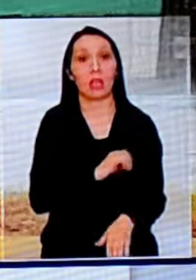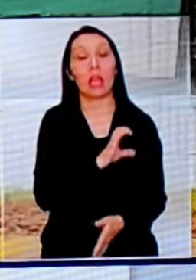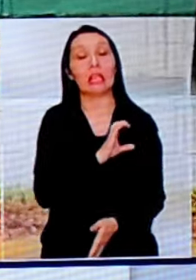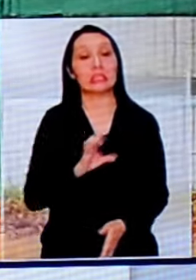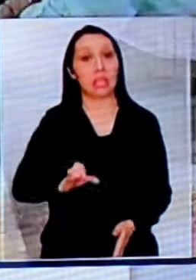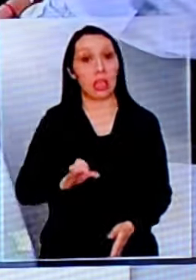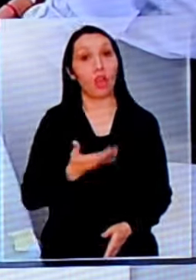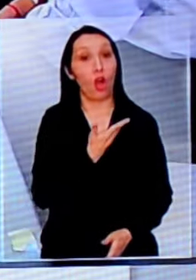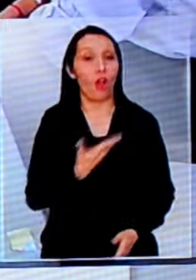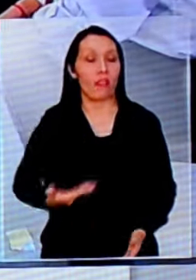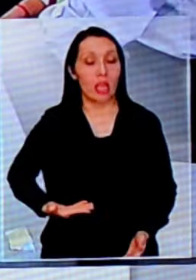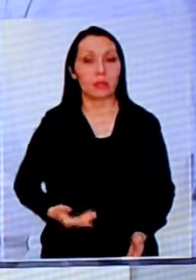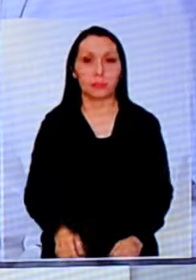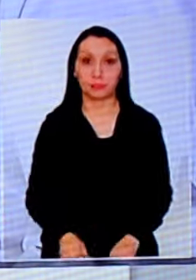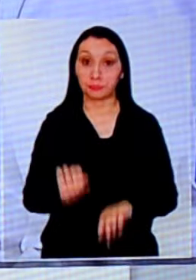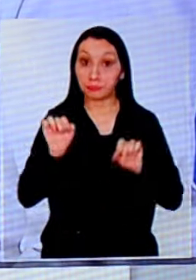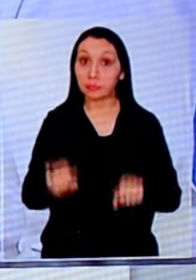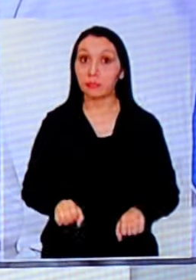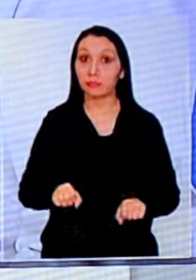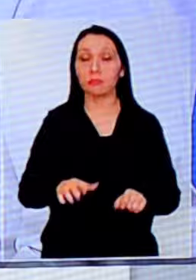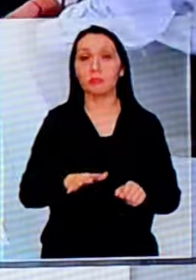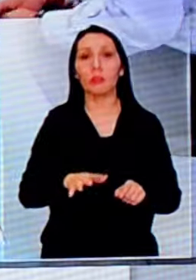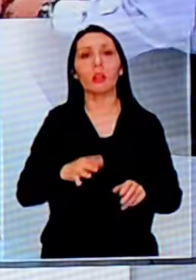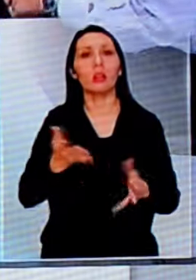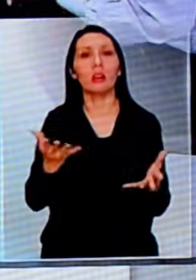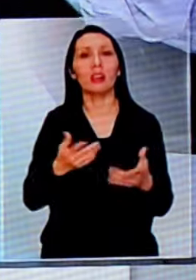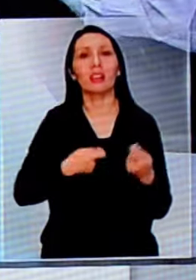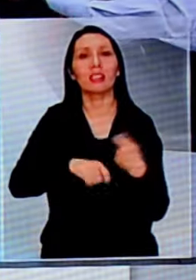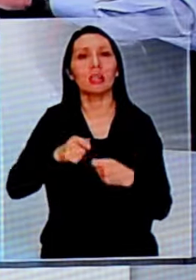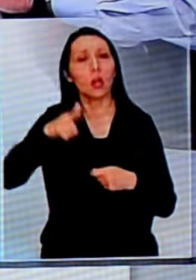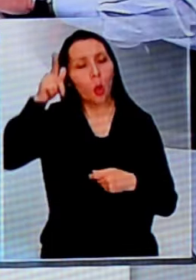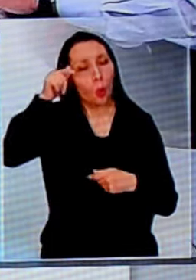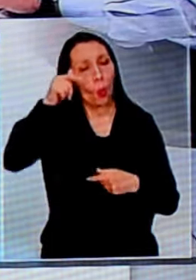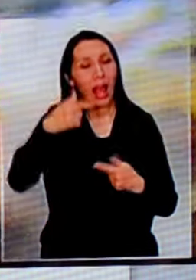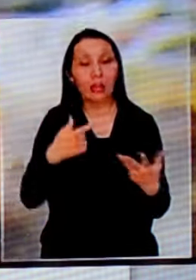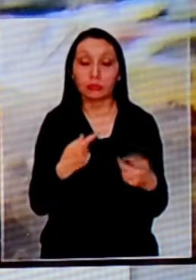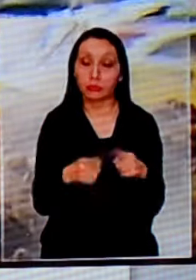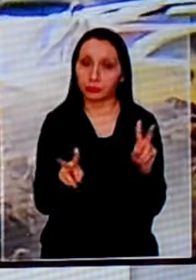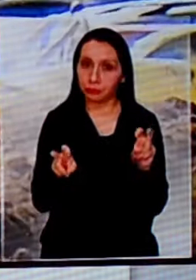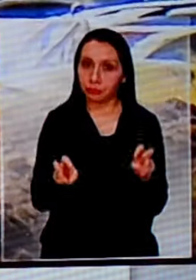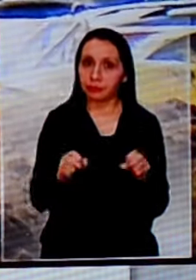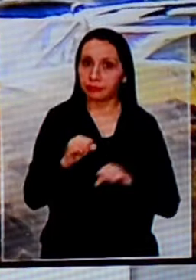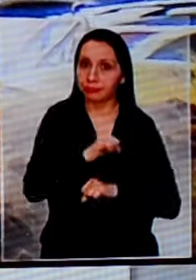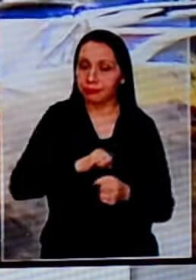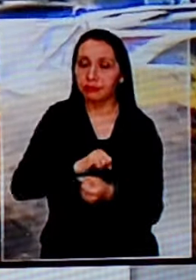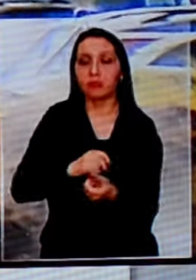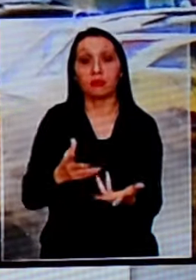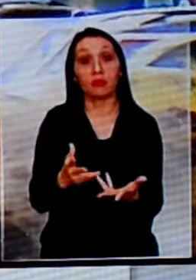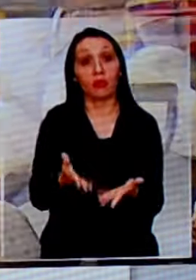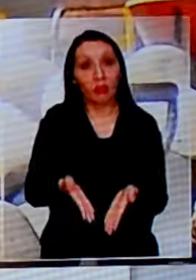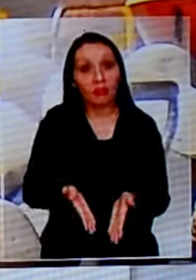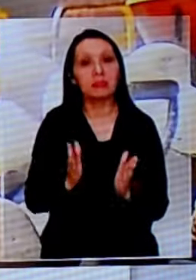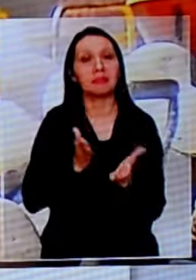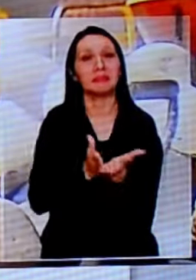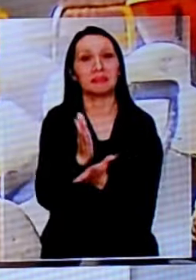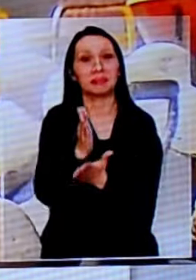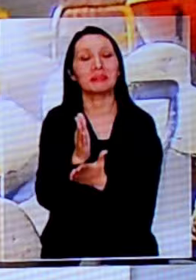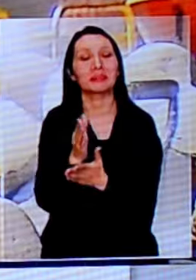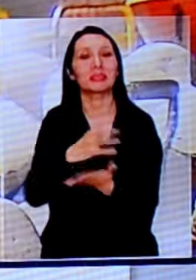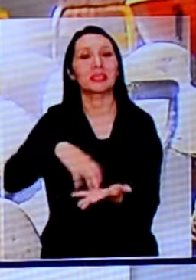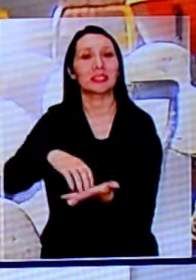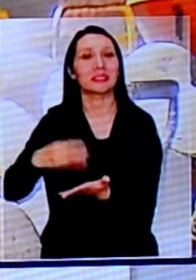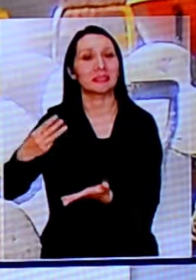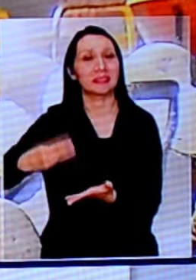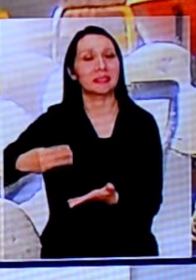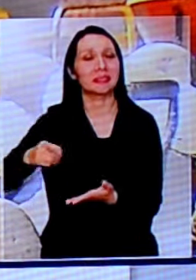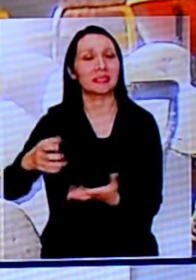el gobierno en este caso. La aprobación de una planta faenadora de cueros en la comuna fue otro tema. Se dio el vamos bajo la dirección comunal de Cristian Vitori